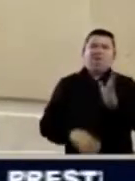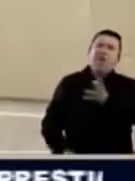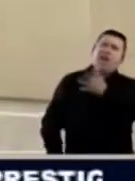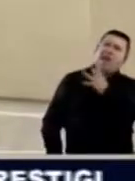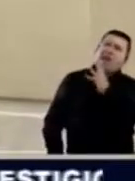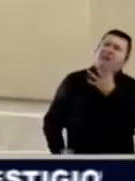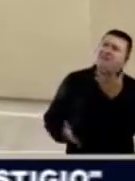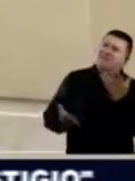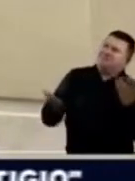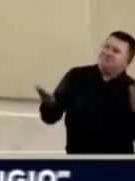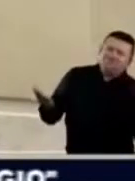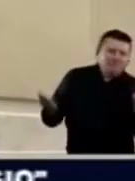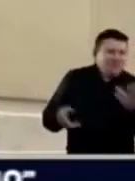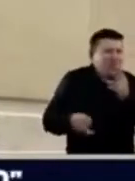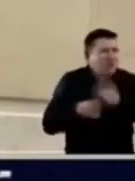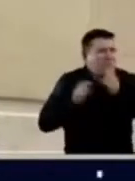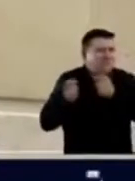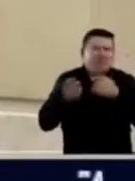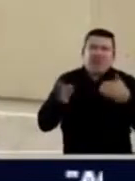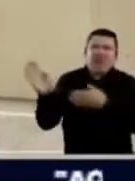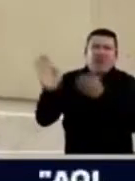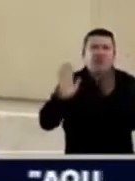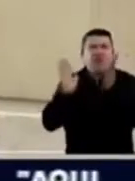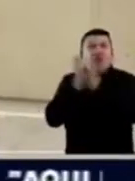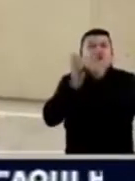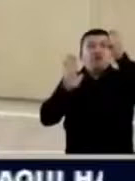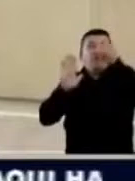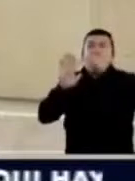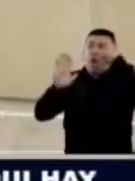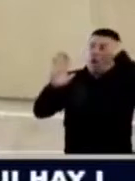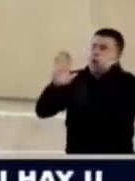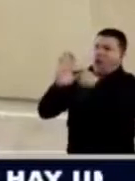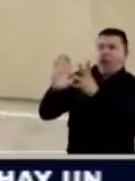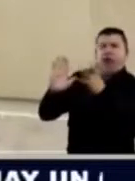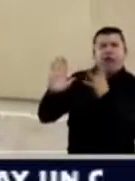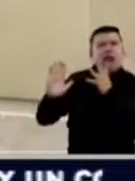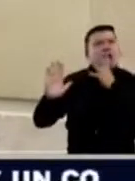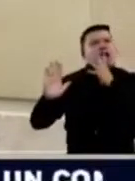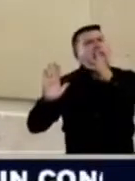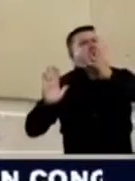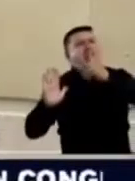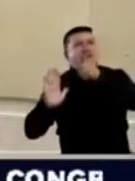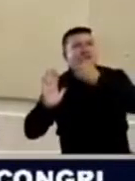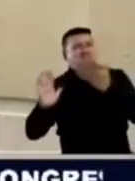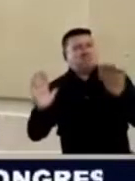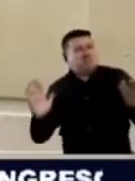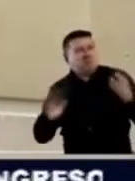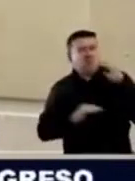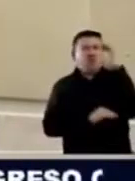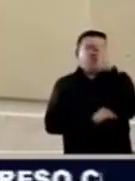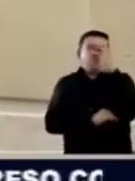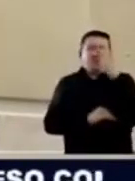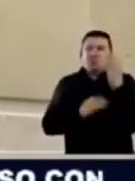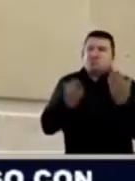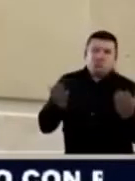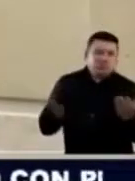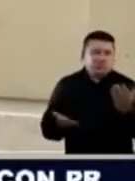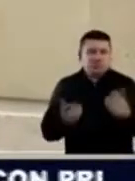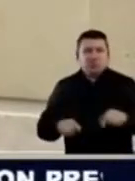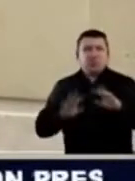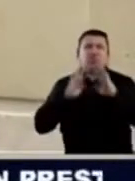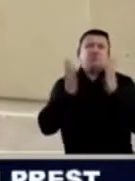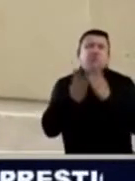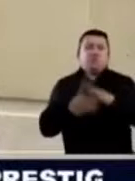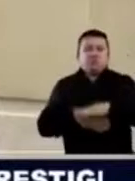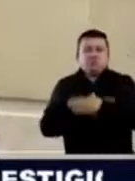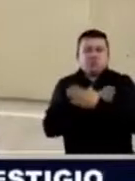está sentado al lado de la señora Ana Cristina Moreno, que en el gobierno de Iván